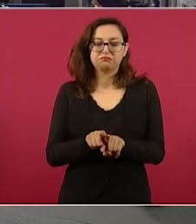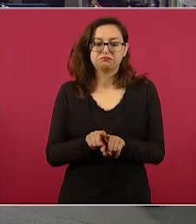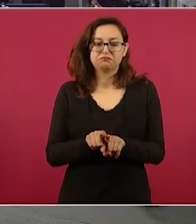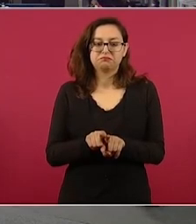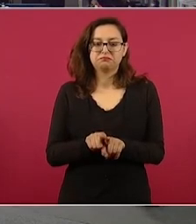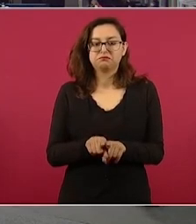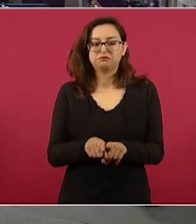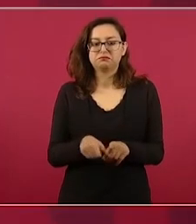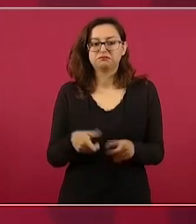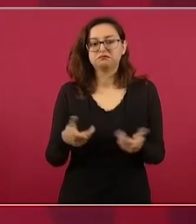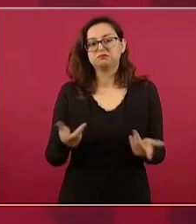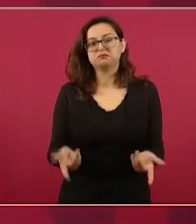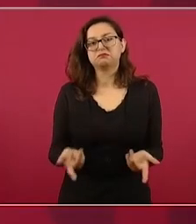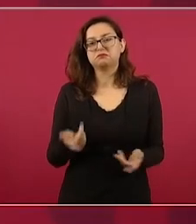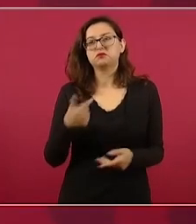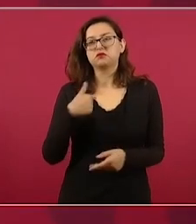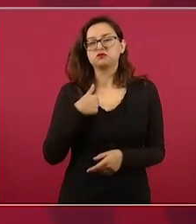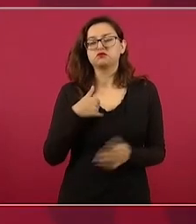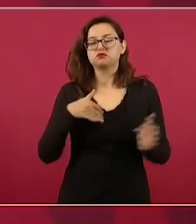viendo, mirando, admirando